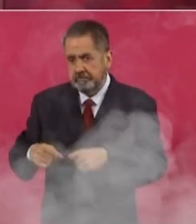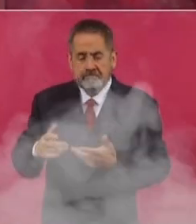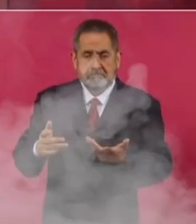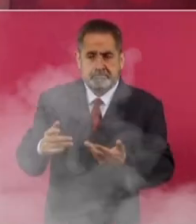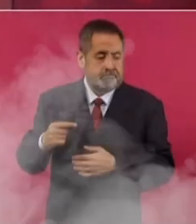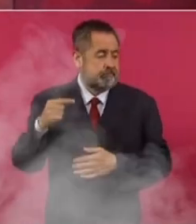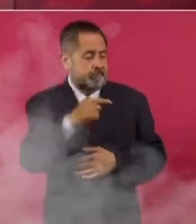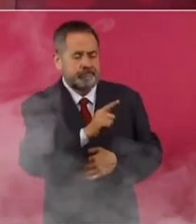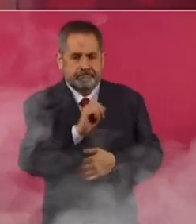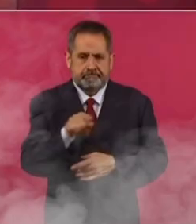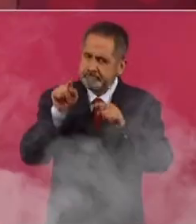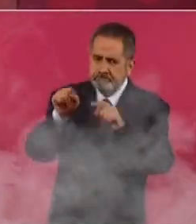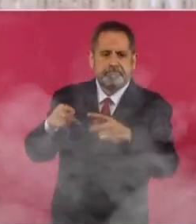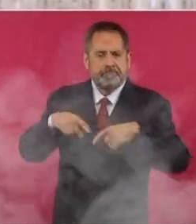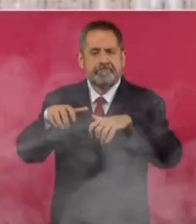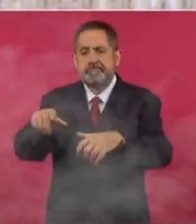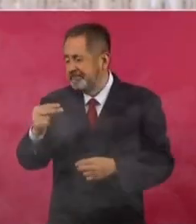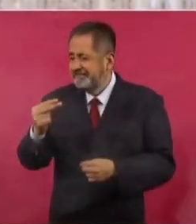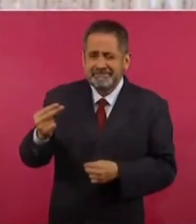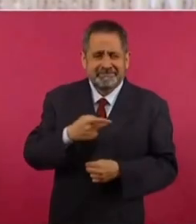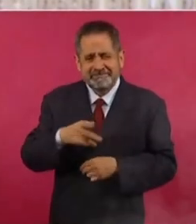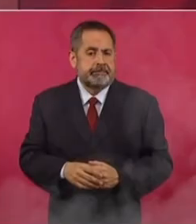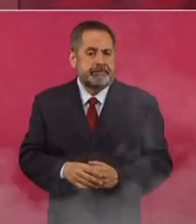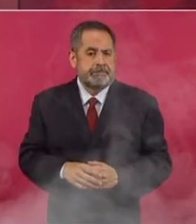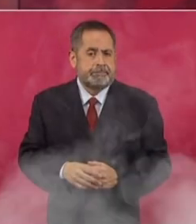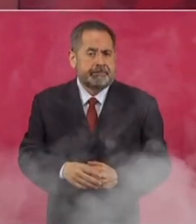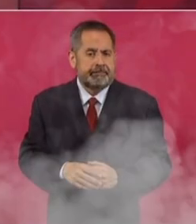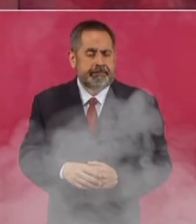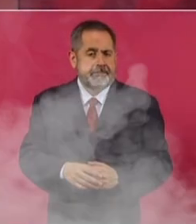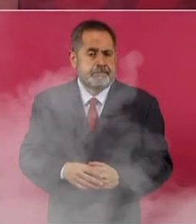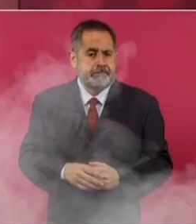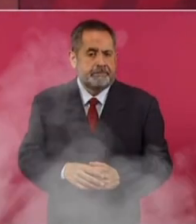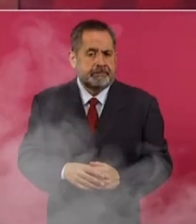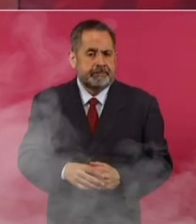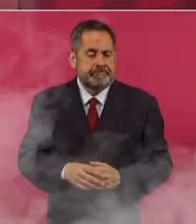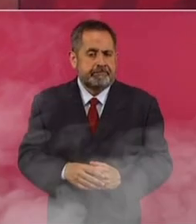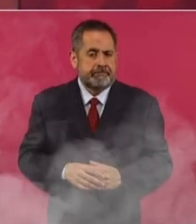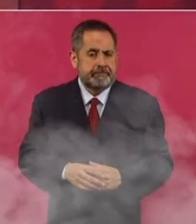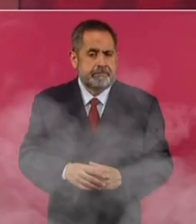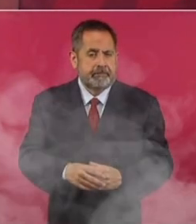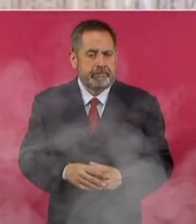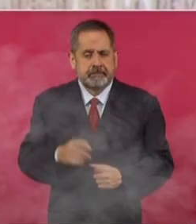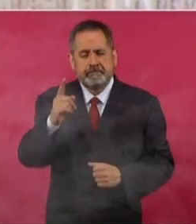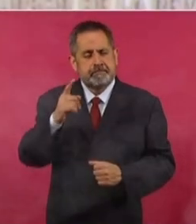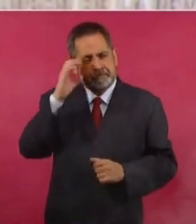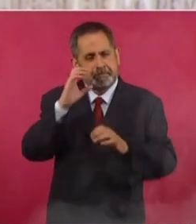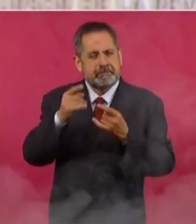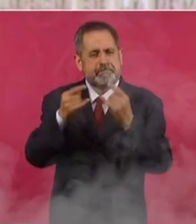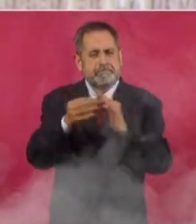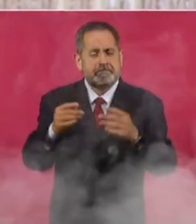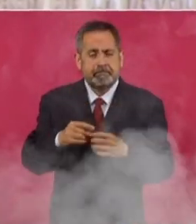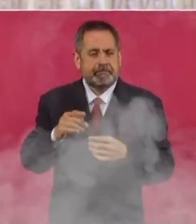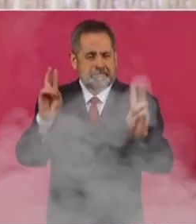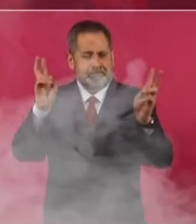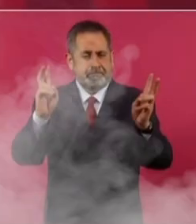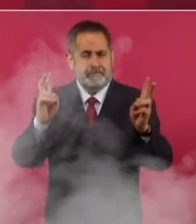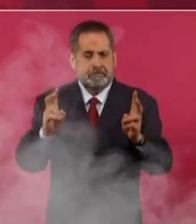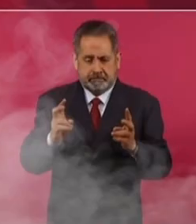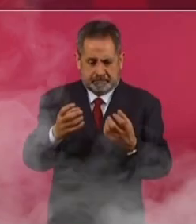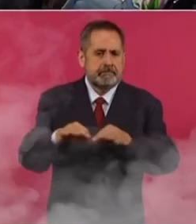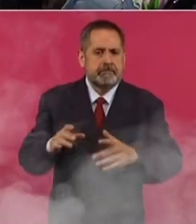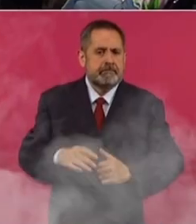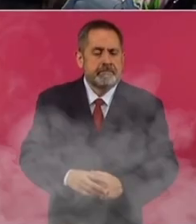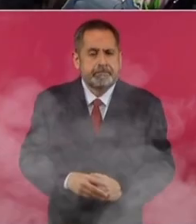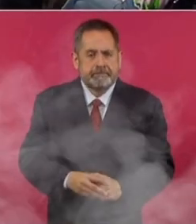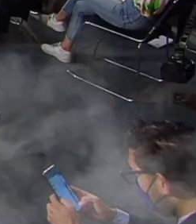que a otros a los más necesitados a los más pobres ahí hay un estribillo que dice si la leche es poca al niño le